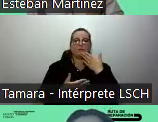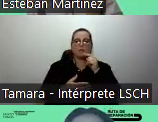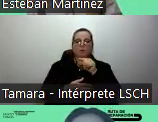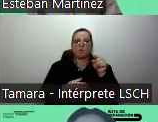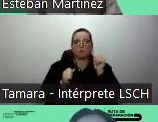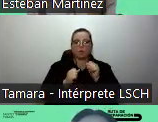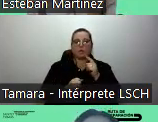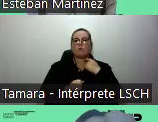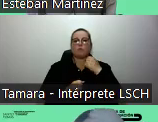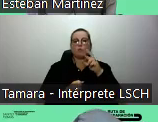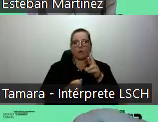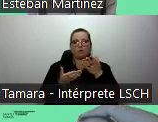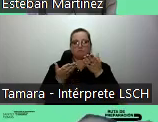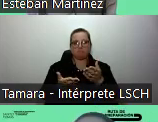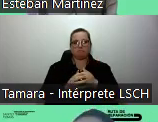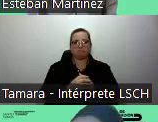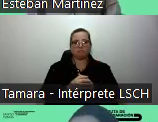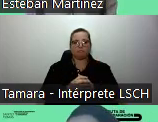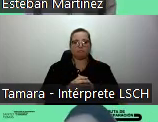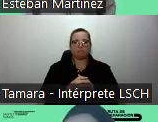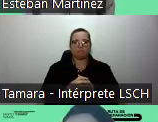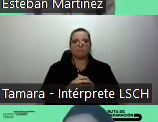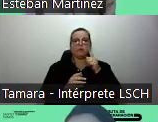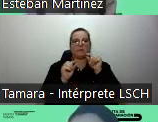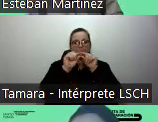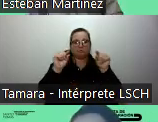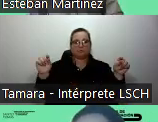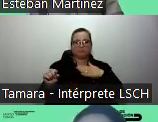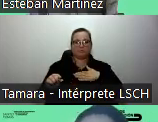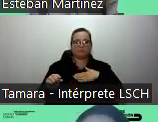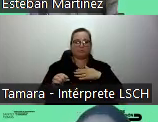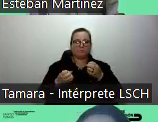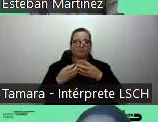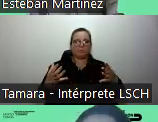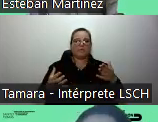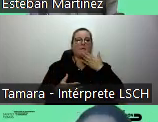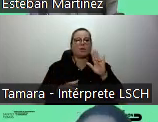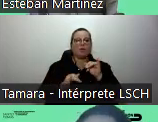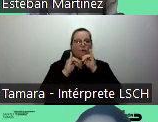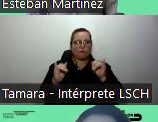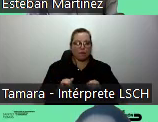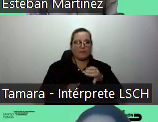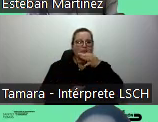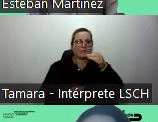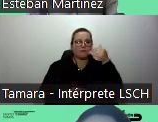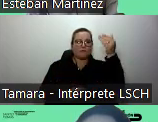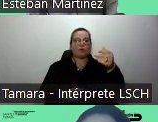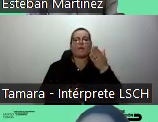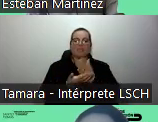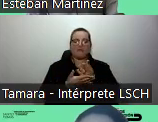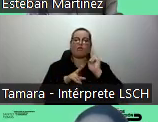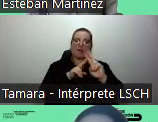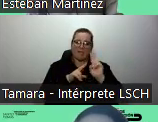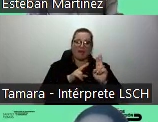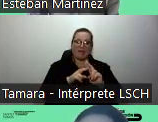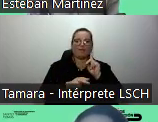código QR que está ahí una frase que nos gusta mucho Mira la mejor forma de predecir El futuro es creerlo el plan de acción